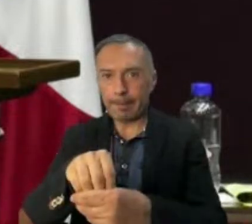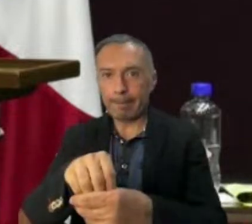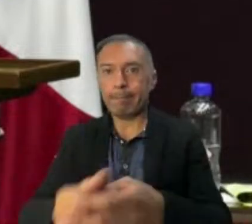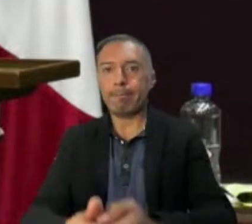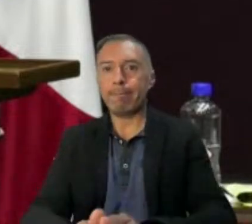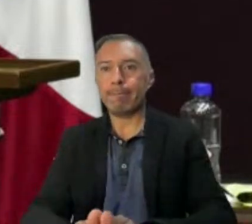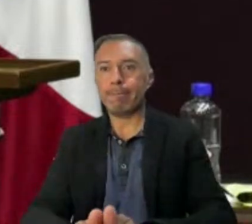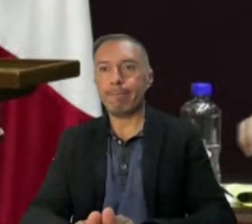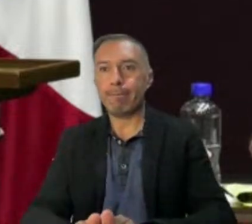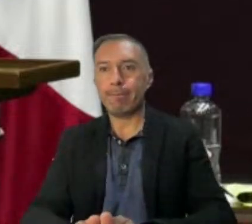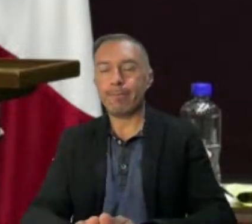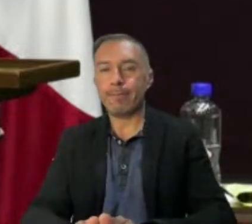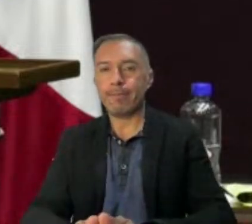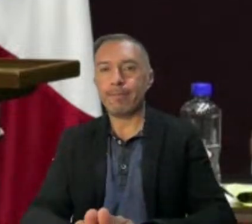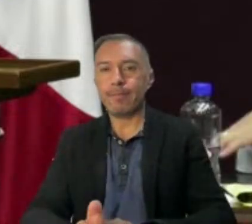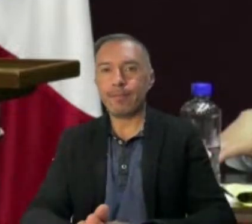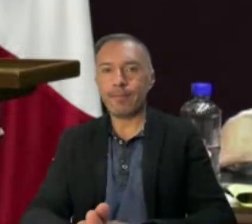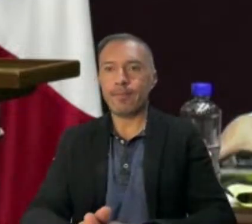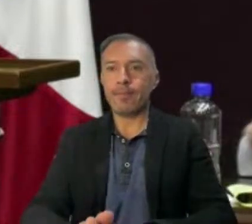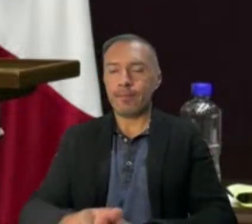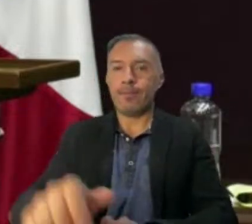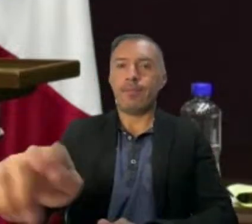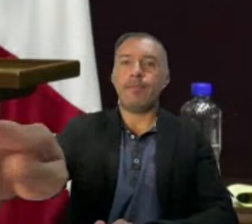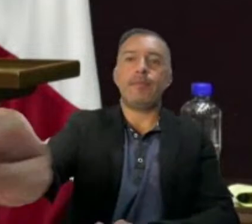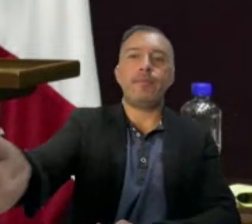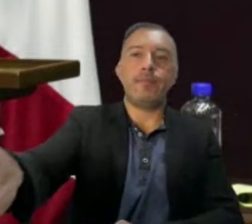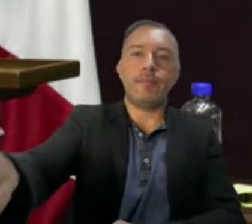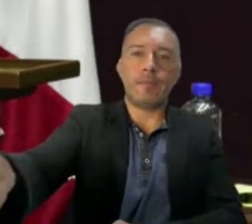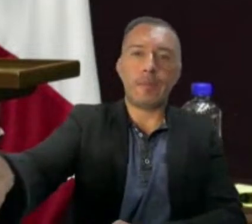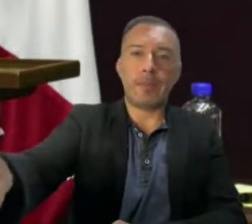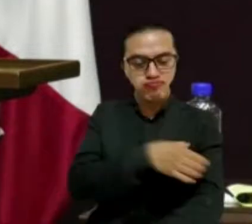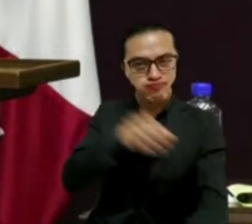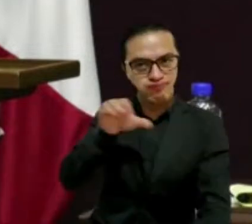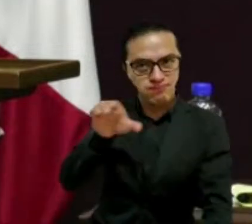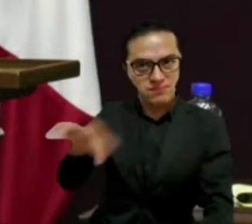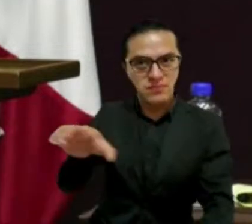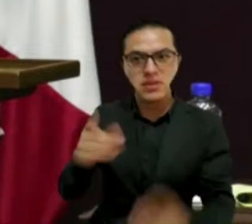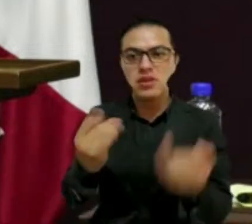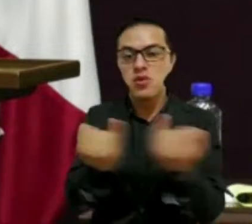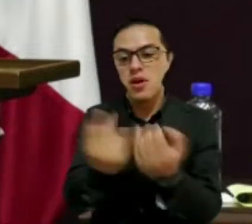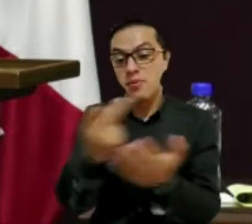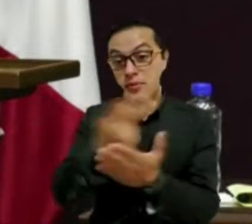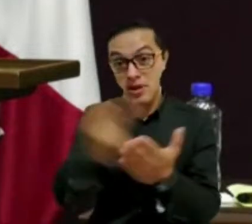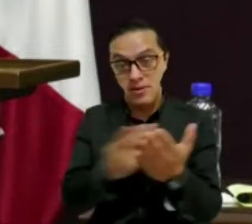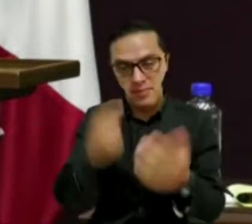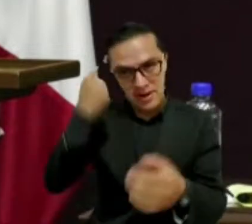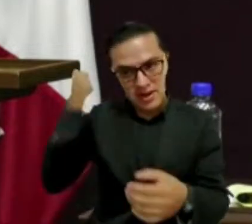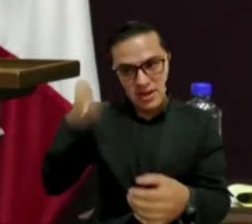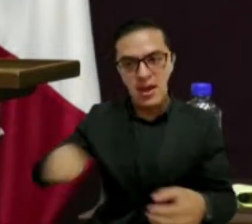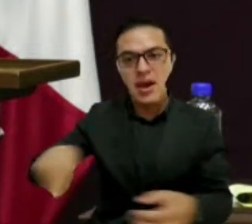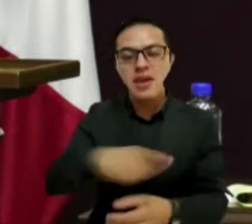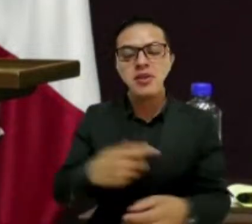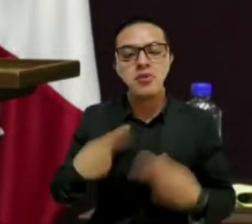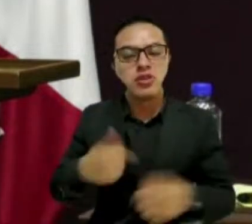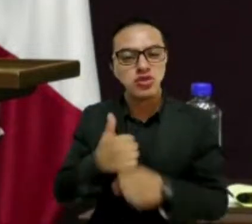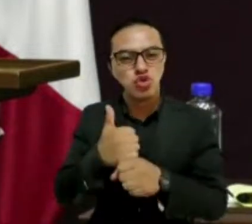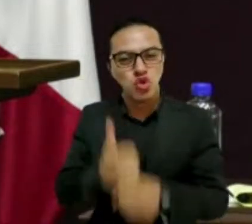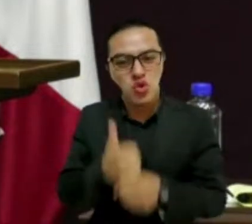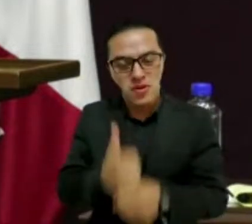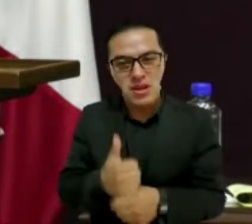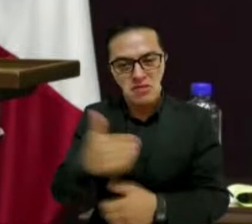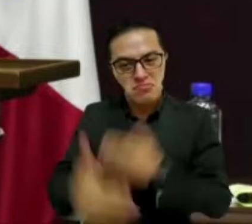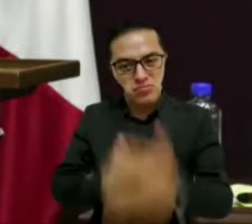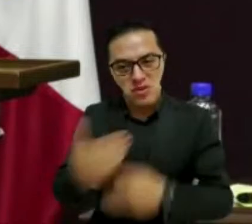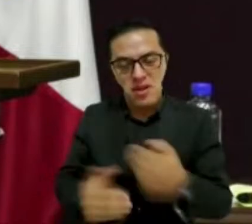y el empoderamiento. Los programas sociales para las víctimas de reparación del daño reconocen y validan las experiencias de las víctimas